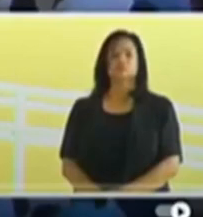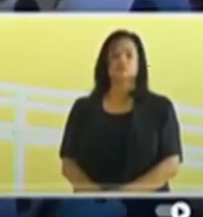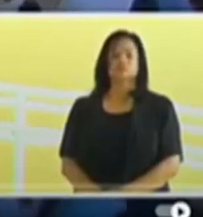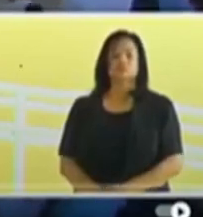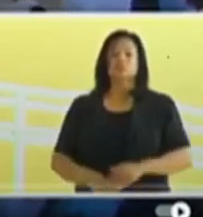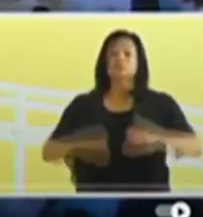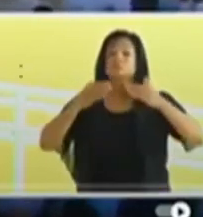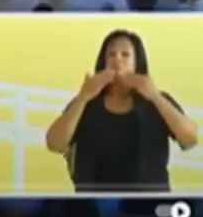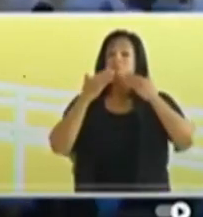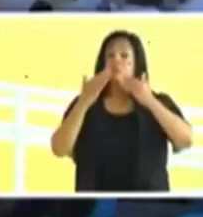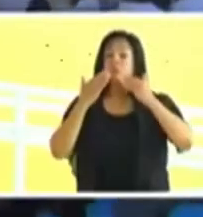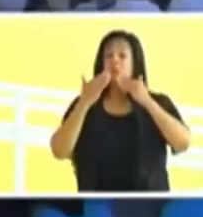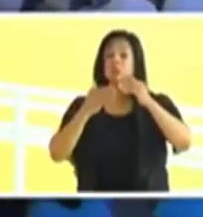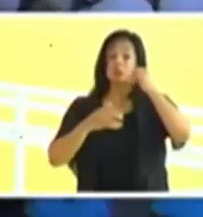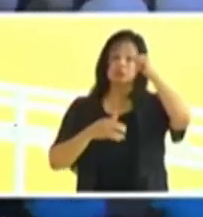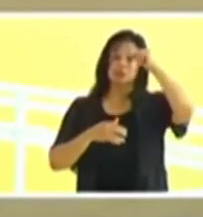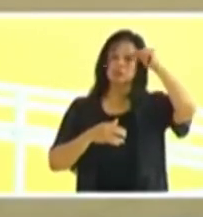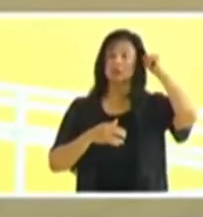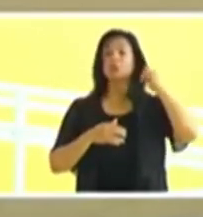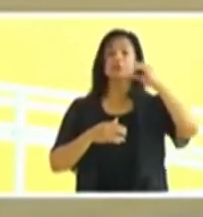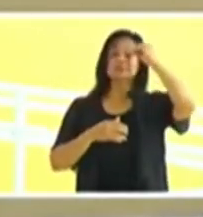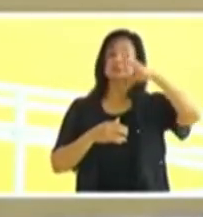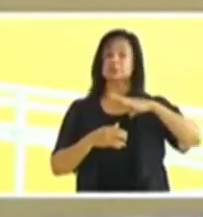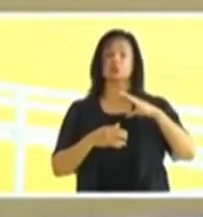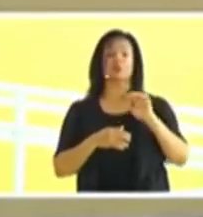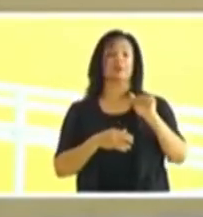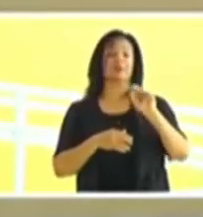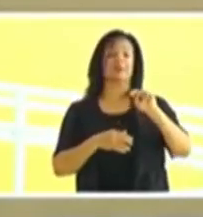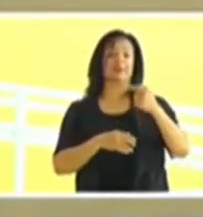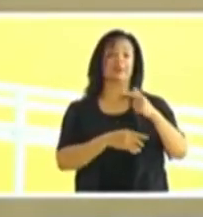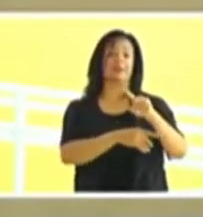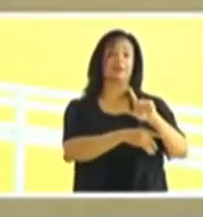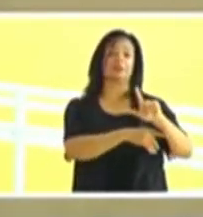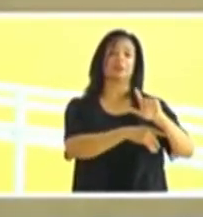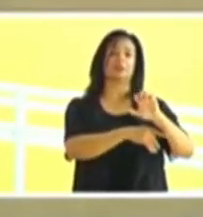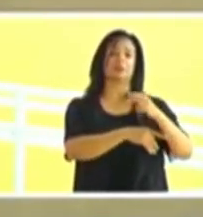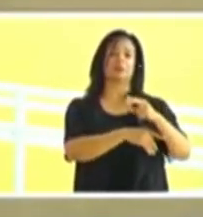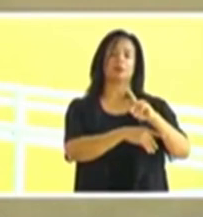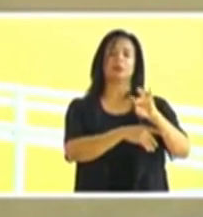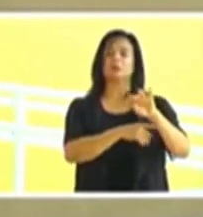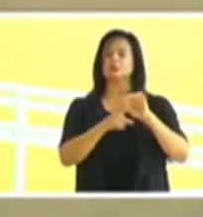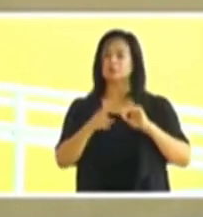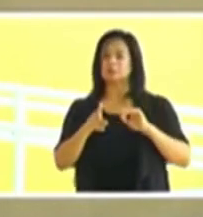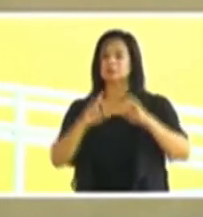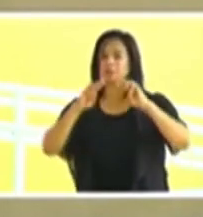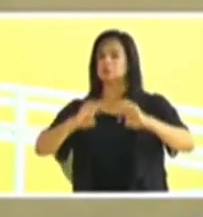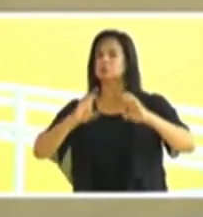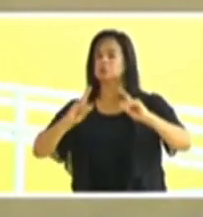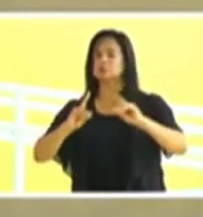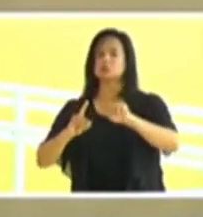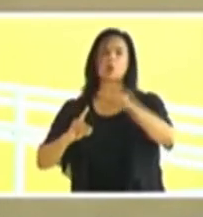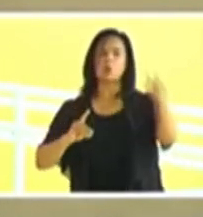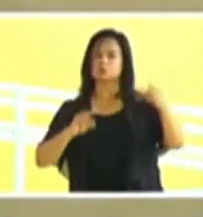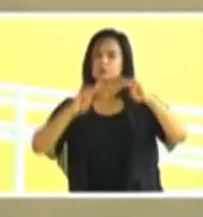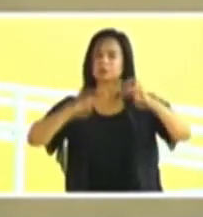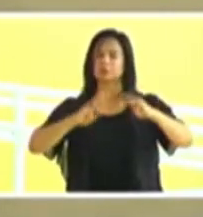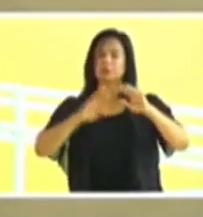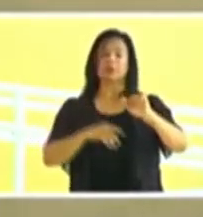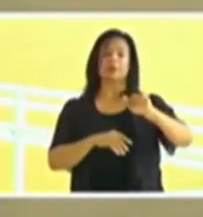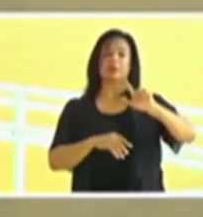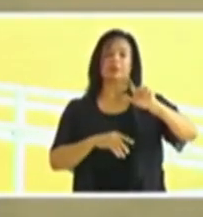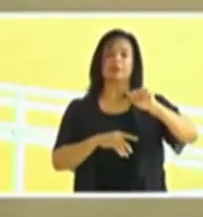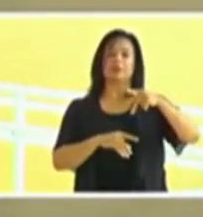Muchas gracias. Señor Ángel Hernández, ministro de Educación, y los demás viceministros que nos acompañan, Alfredo